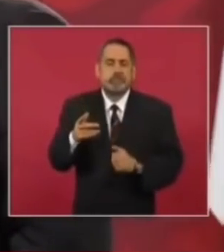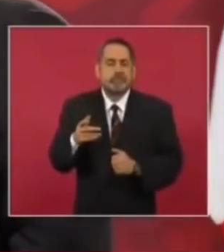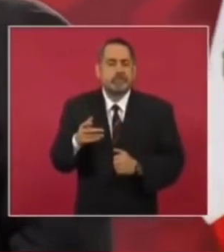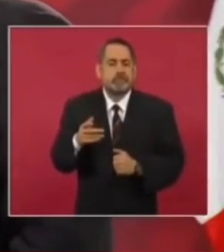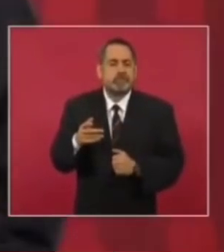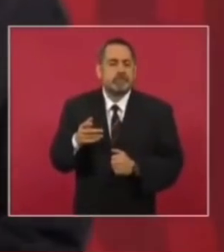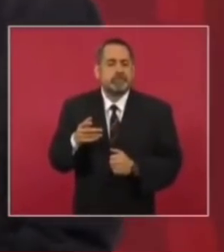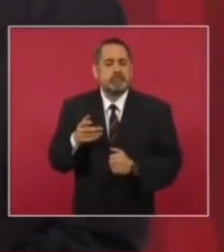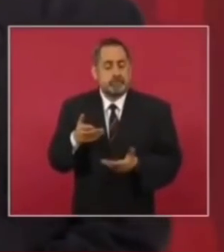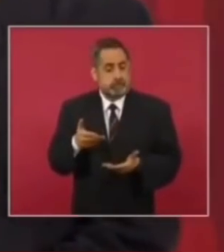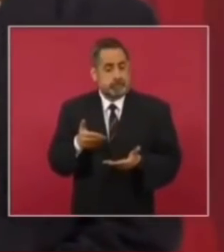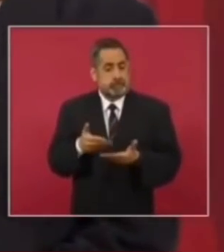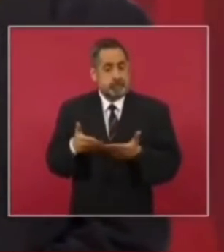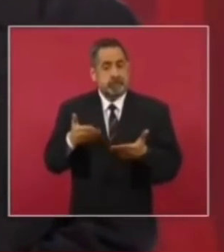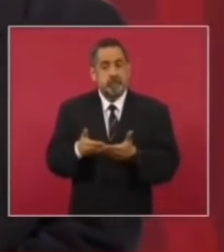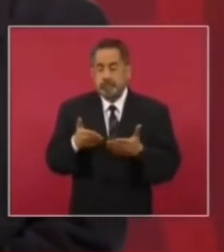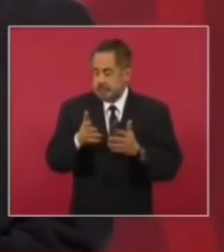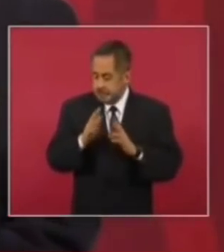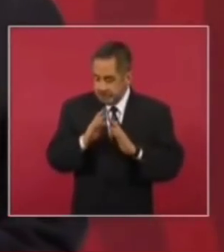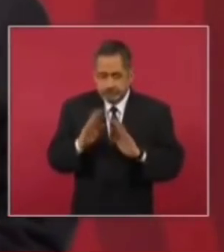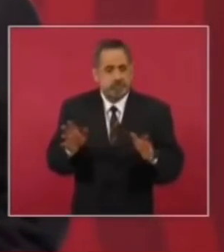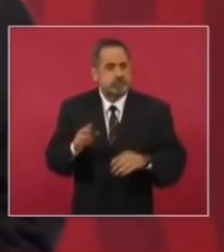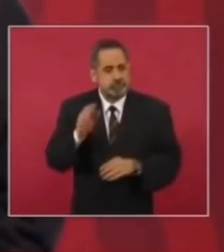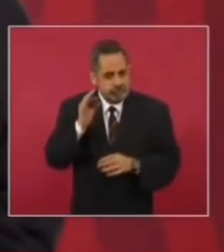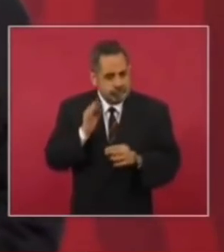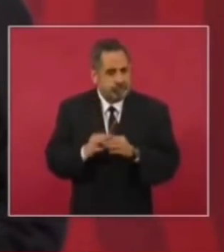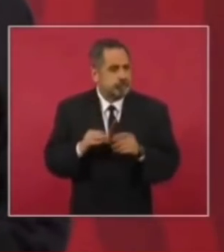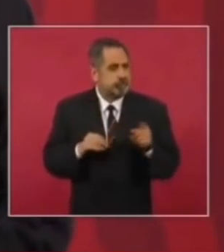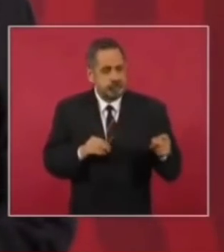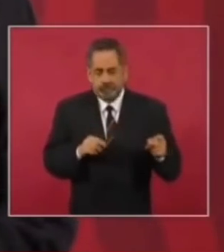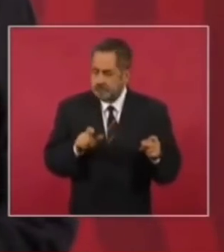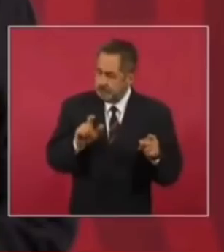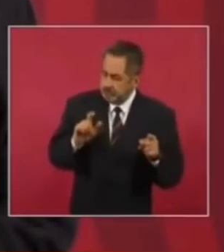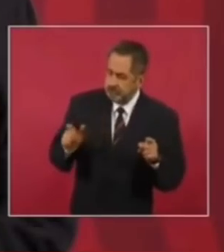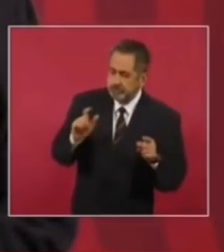que ahora está